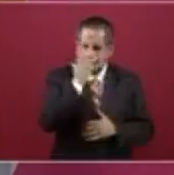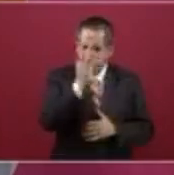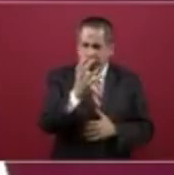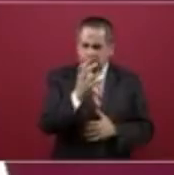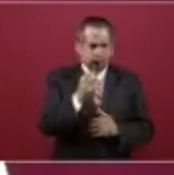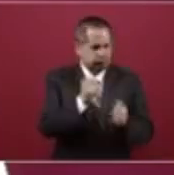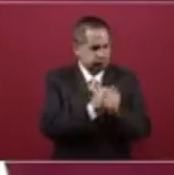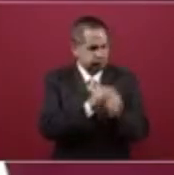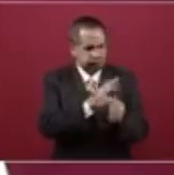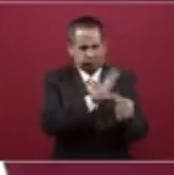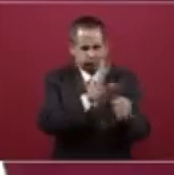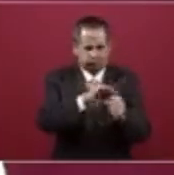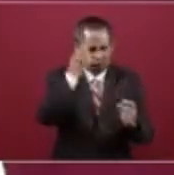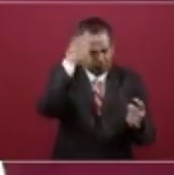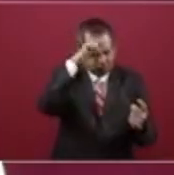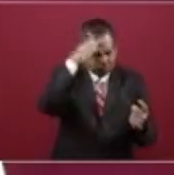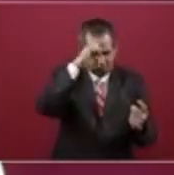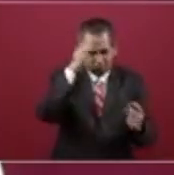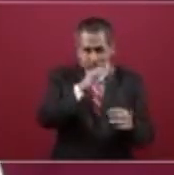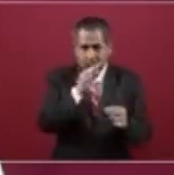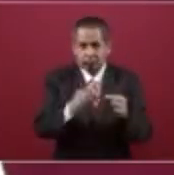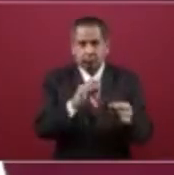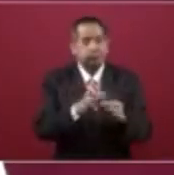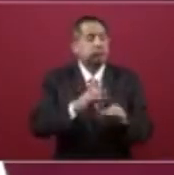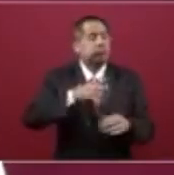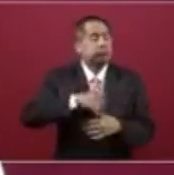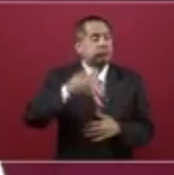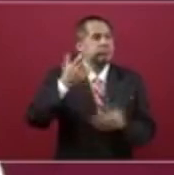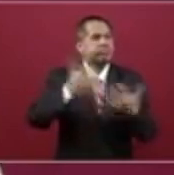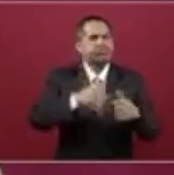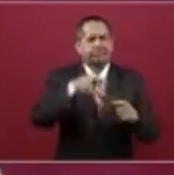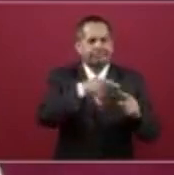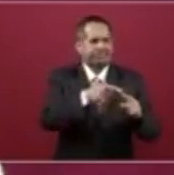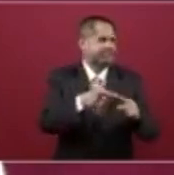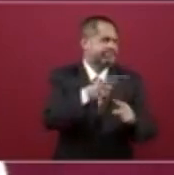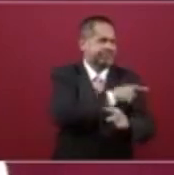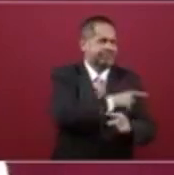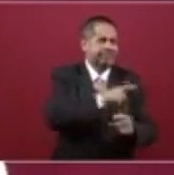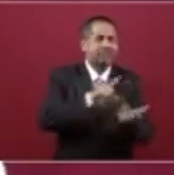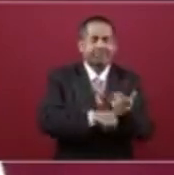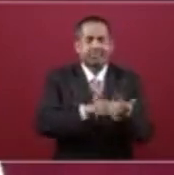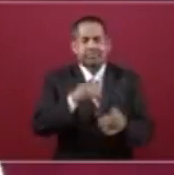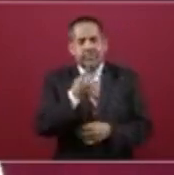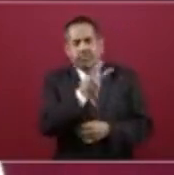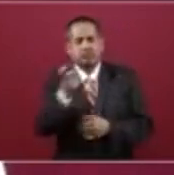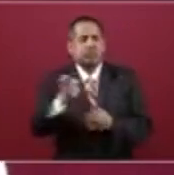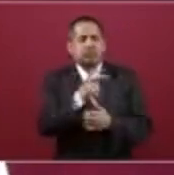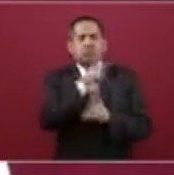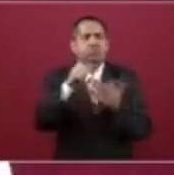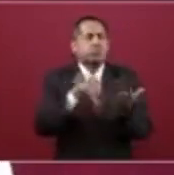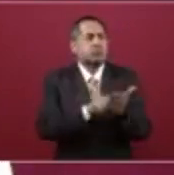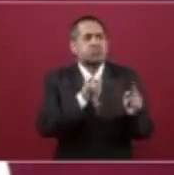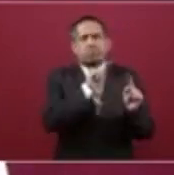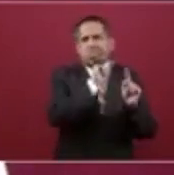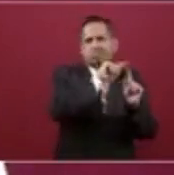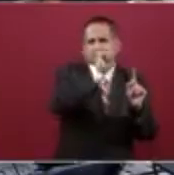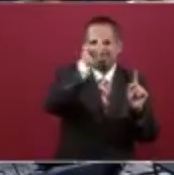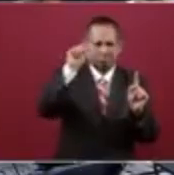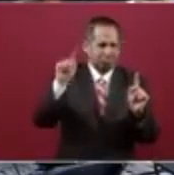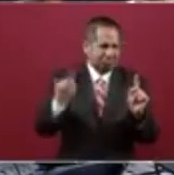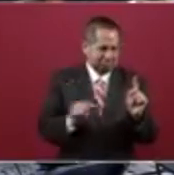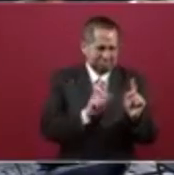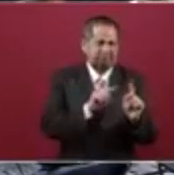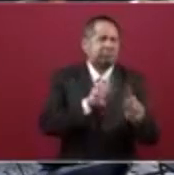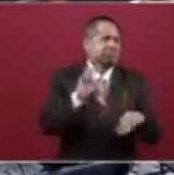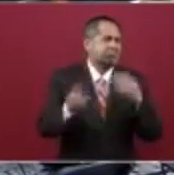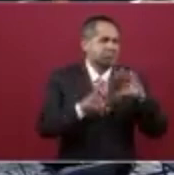con todas las experiencias, hay empresas que tienen más de 200 participaciones en construcciones de